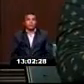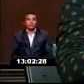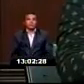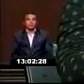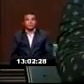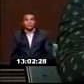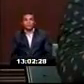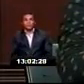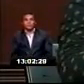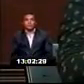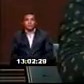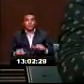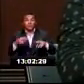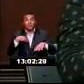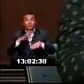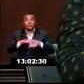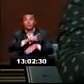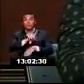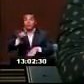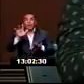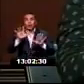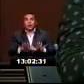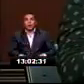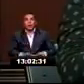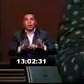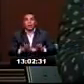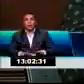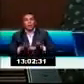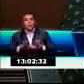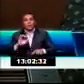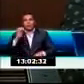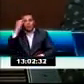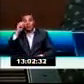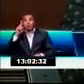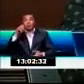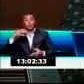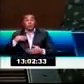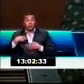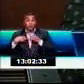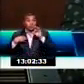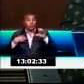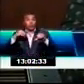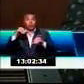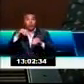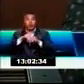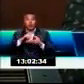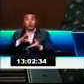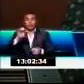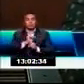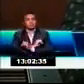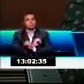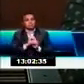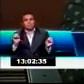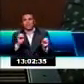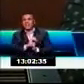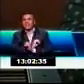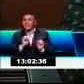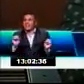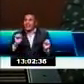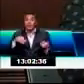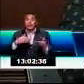Convocar también a mantener la calma. No hay ni un solo caso de coronavirus declarado en el ámbito educativo, ni uno, ni a